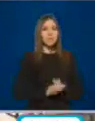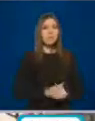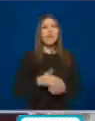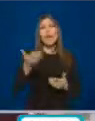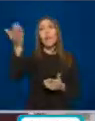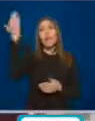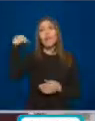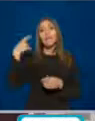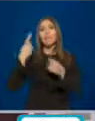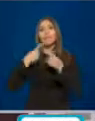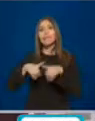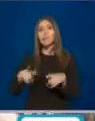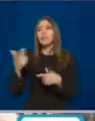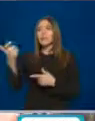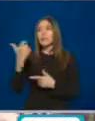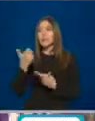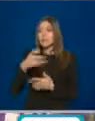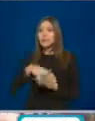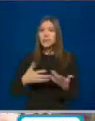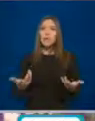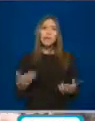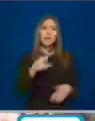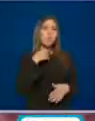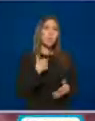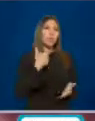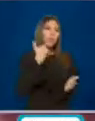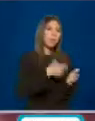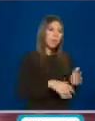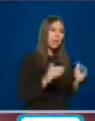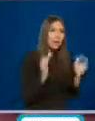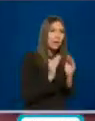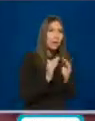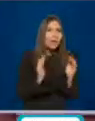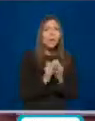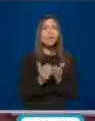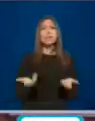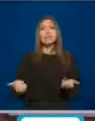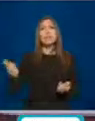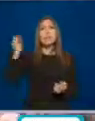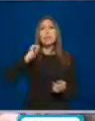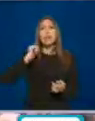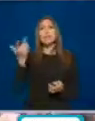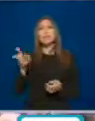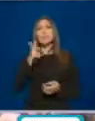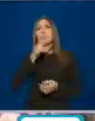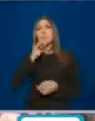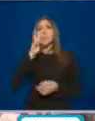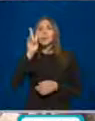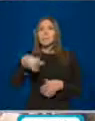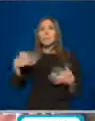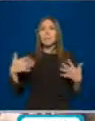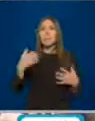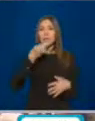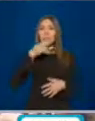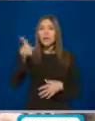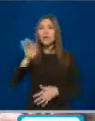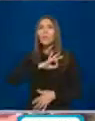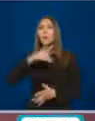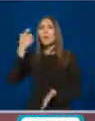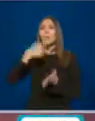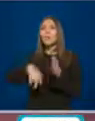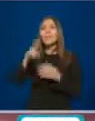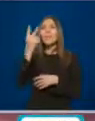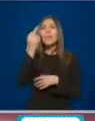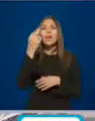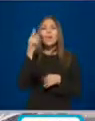¿no? claro. Mis padres, fue emocionante que pudieron comprar televisiones a color y Guau, sí. cosas así. Claro. O sea, eso es, pues, es natural en